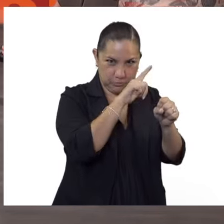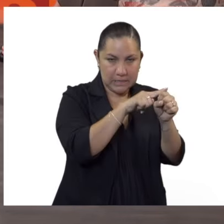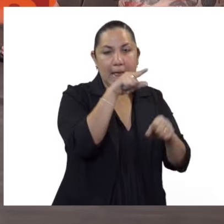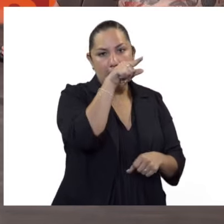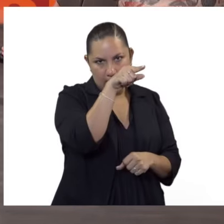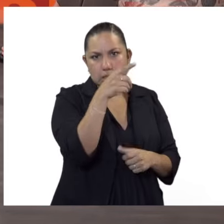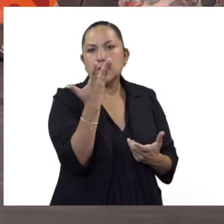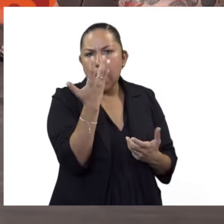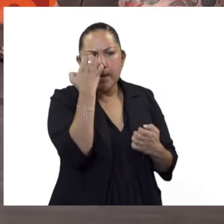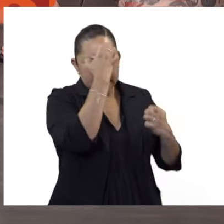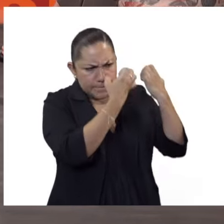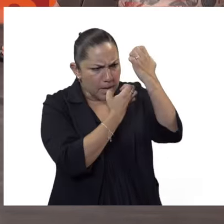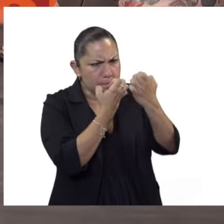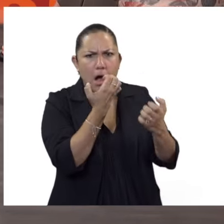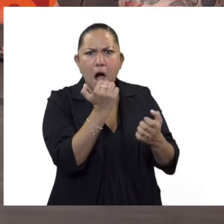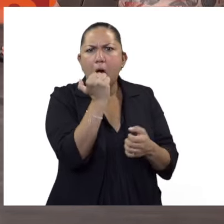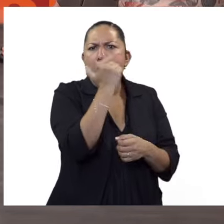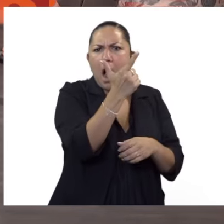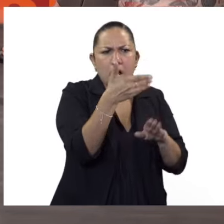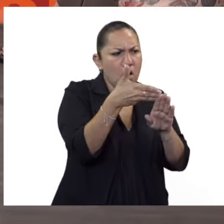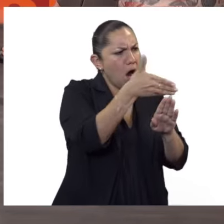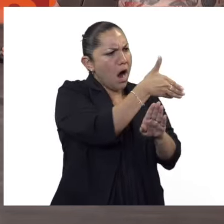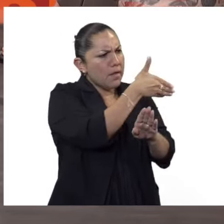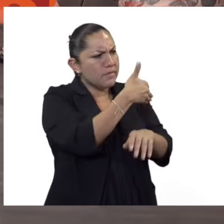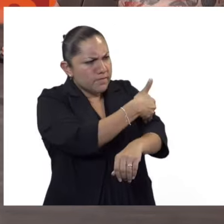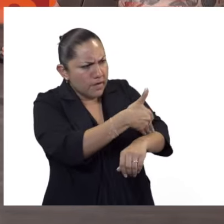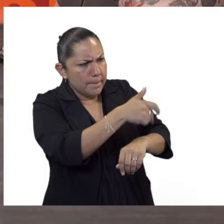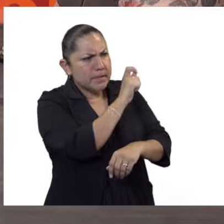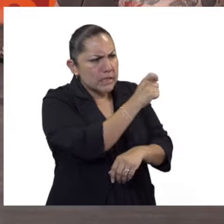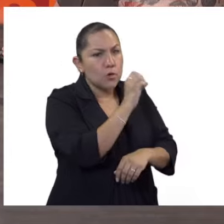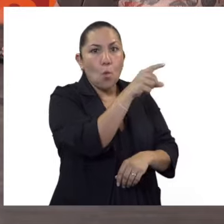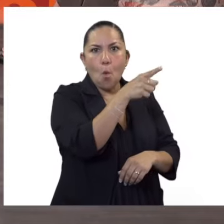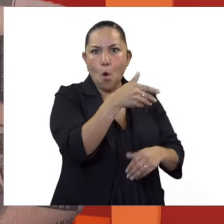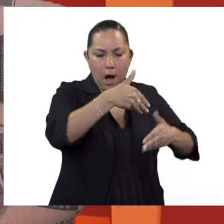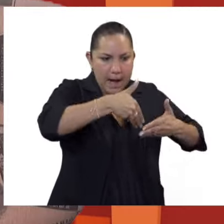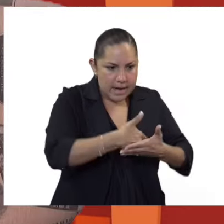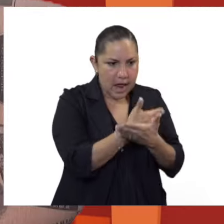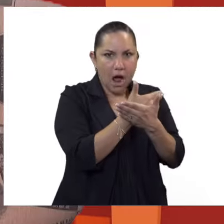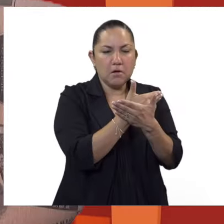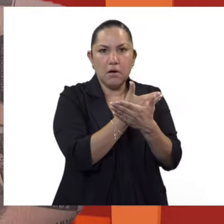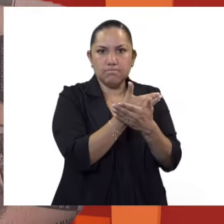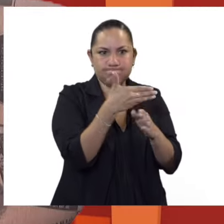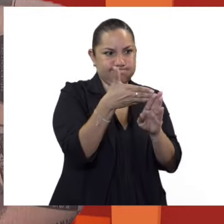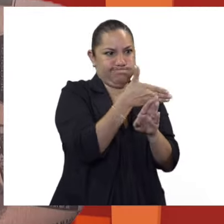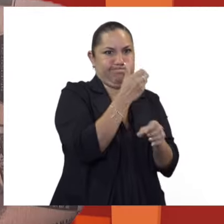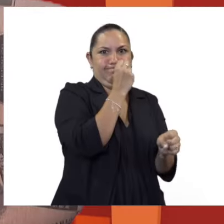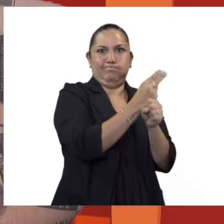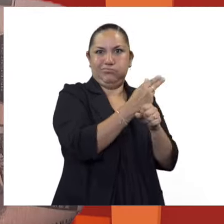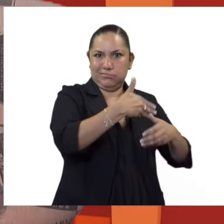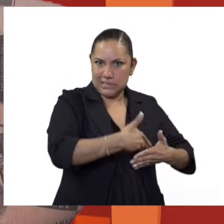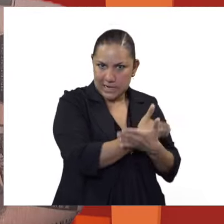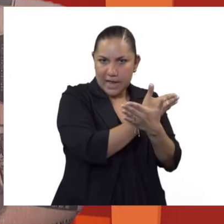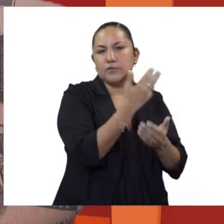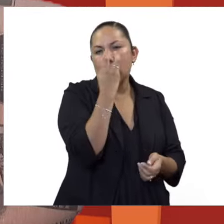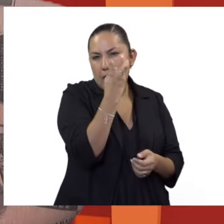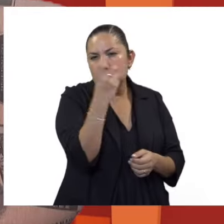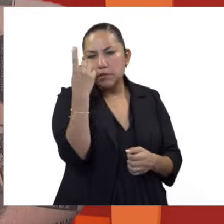hay un antecedente o si nació prematuro por alguna razón Quizás lo pueda repetir o no y ya dependiendo lo que